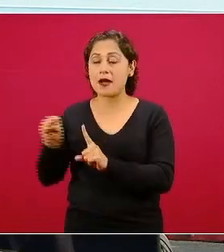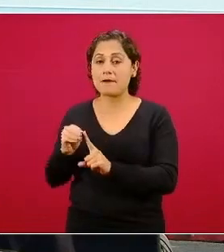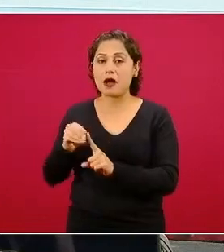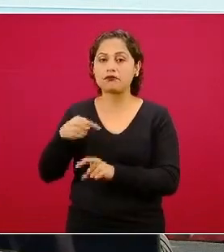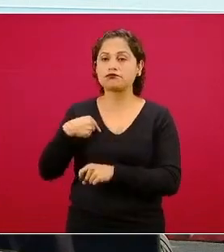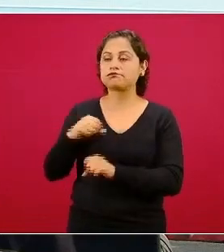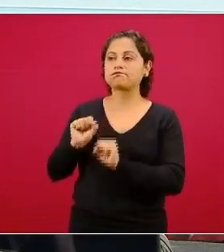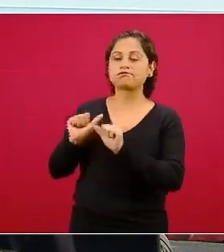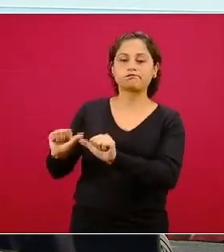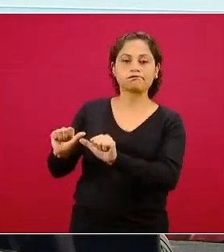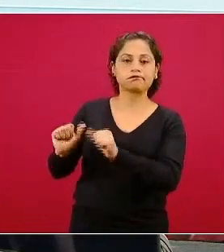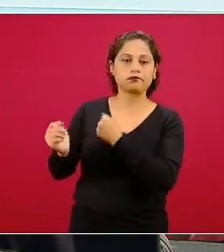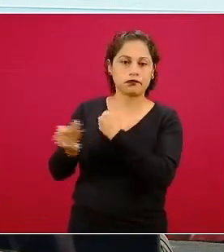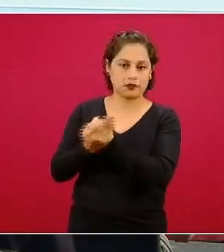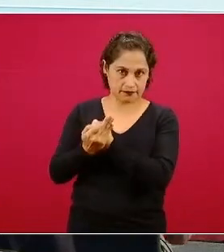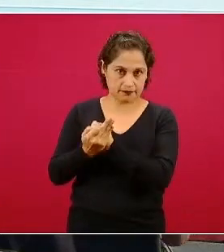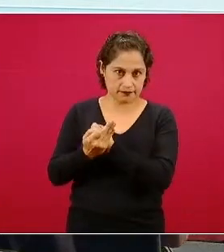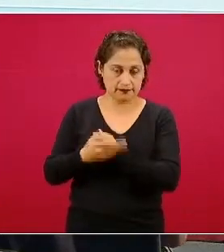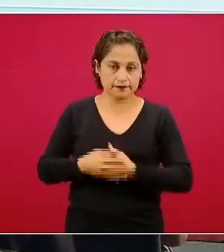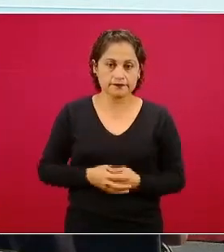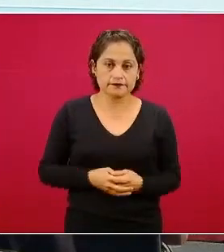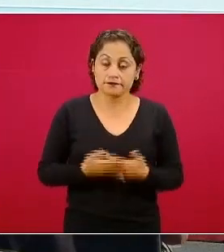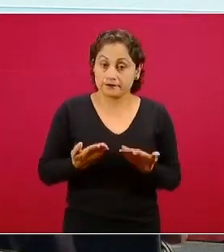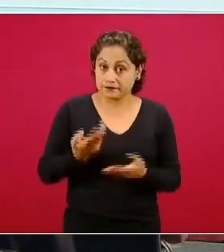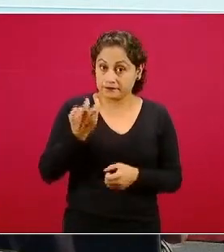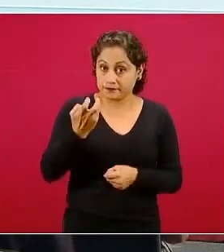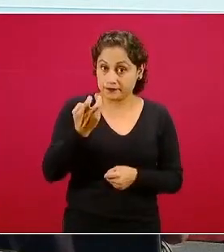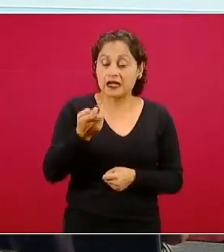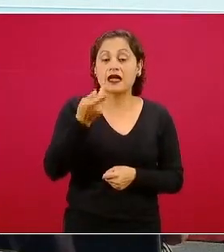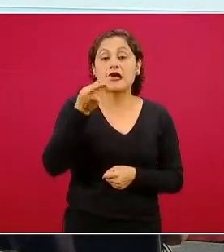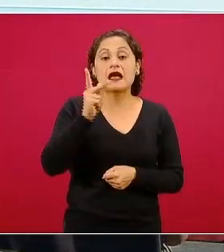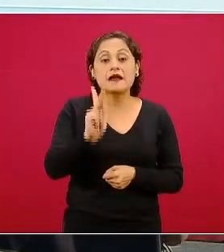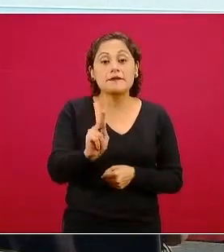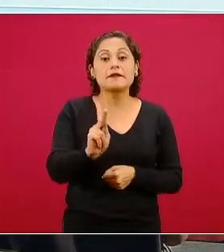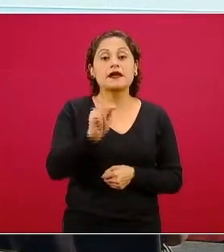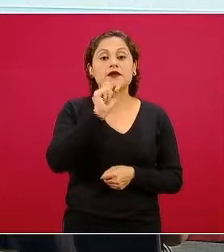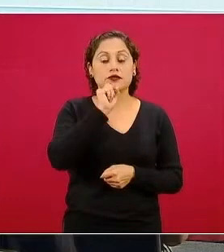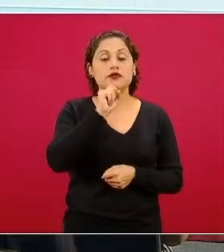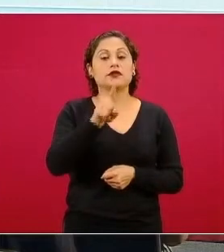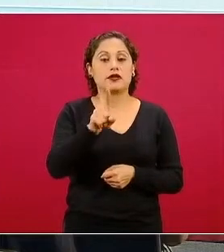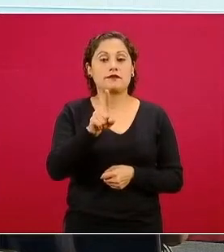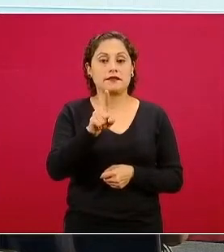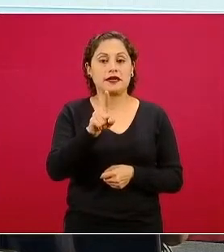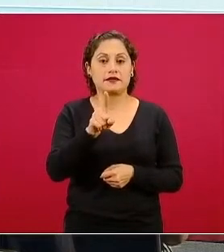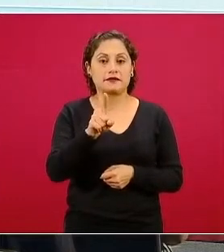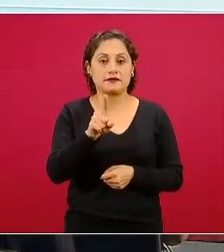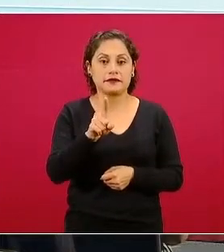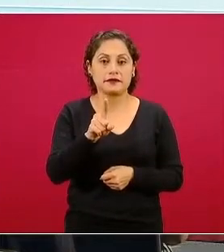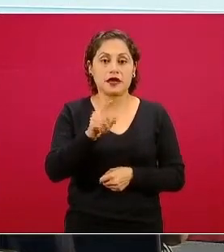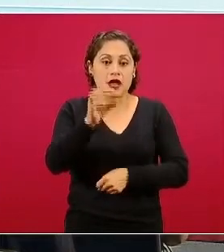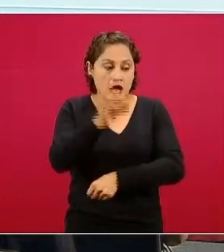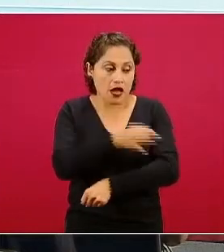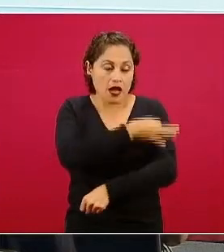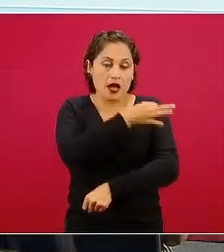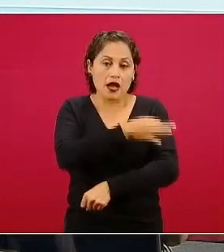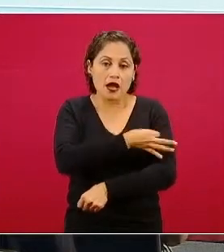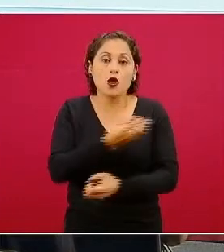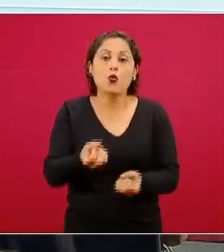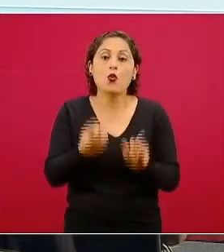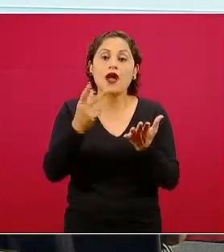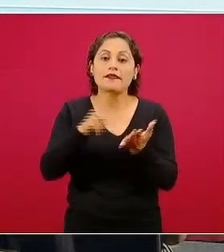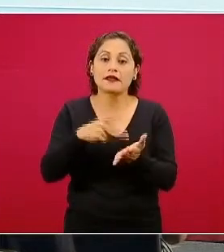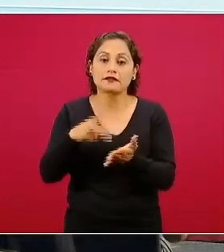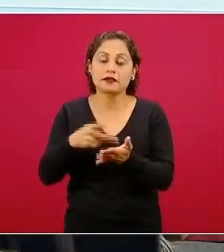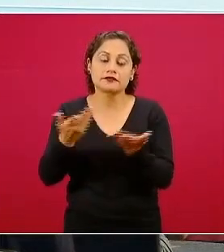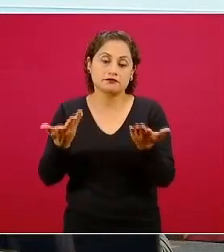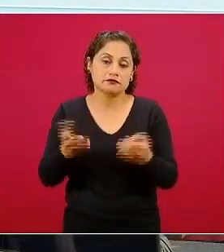este planteamiento, aunque también, como ustedes saben, hemos aumentado el número de dosis que se van a aplicar. Regularmente